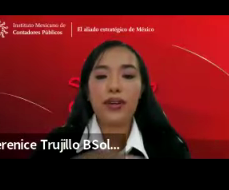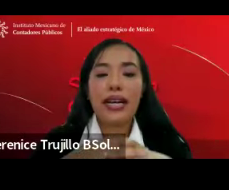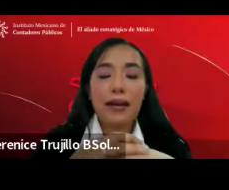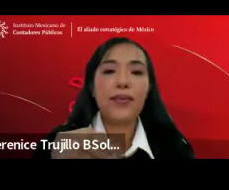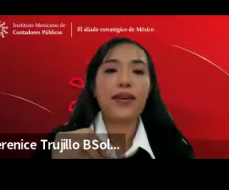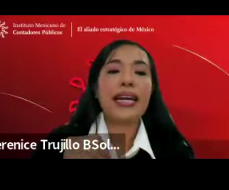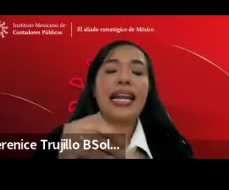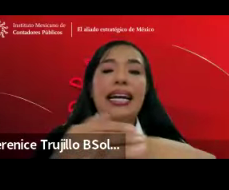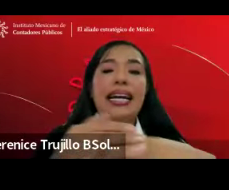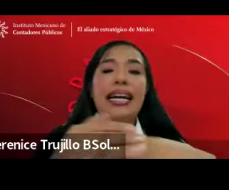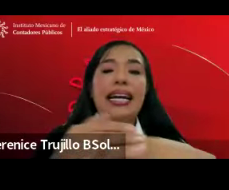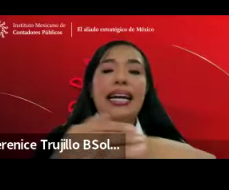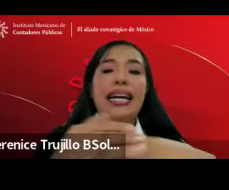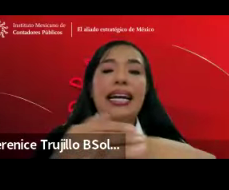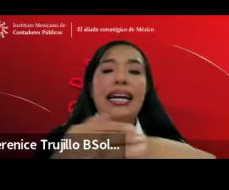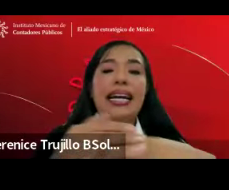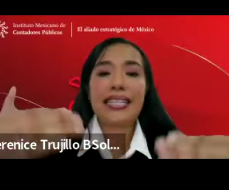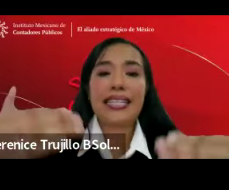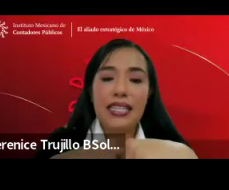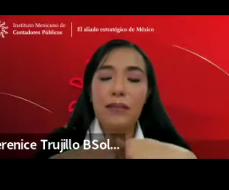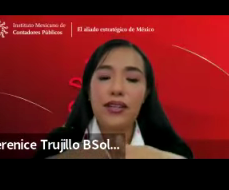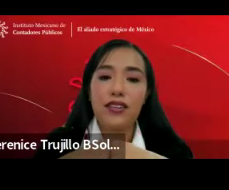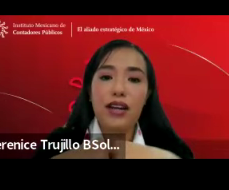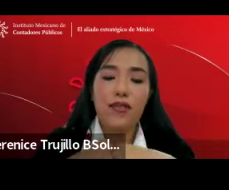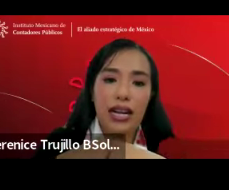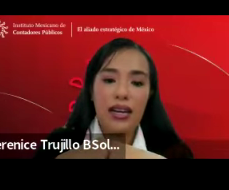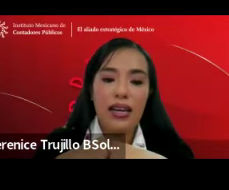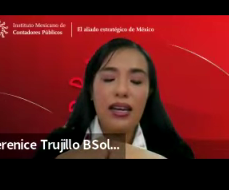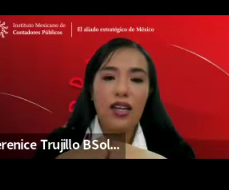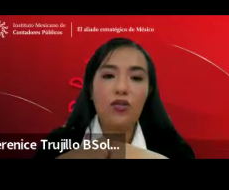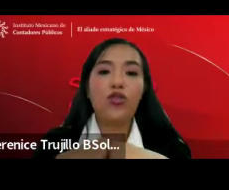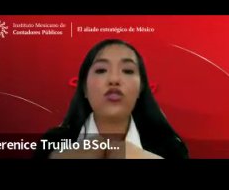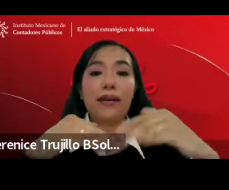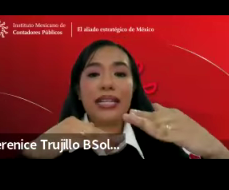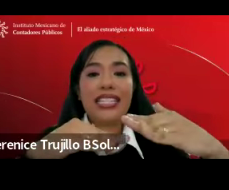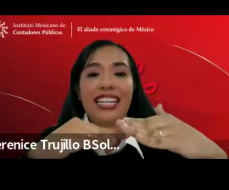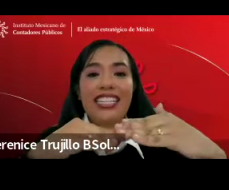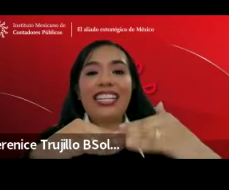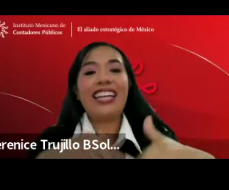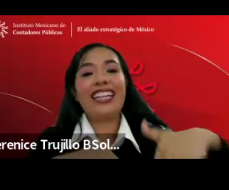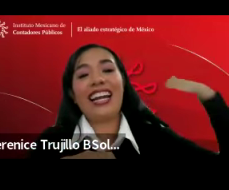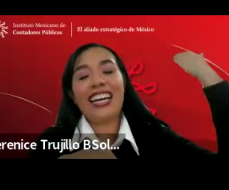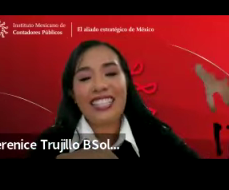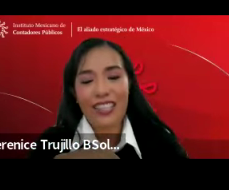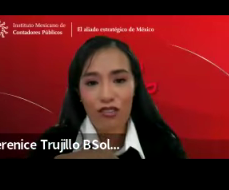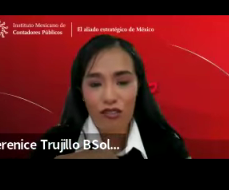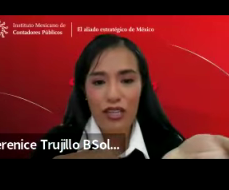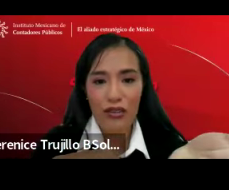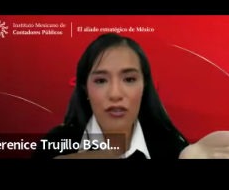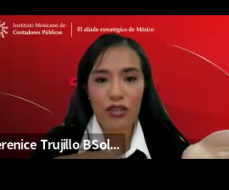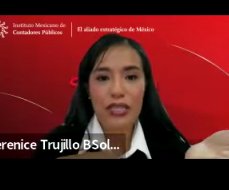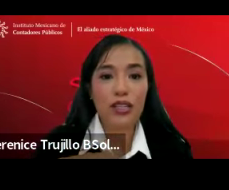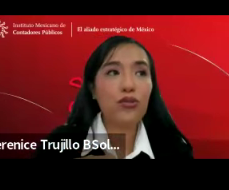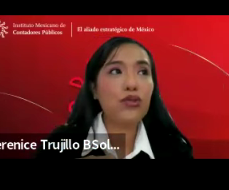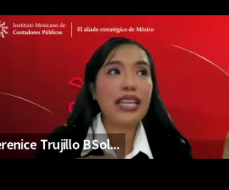Sí, sí, ¿por qué? Porque la que te está dando el dinero es esta persona moral. Tú no sabes quién está detrás